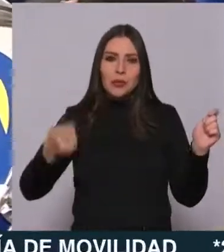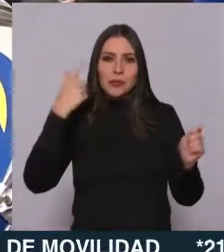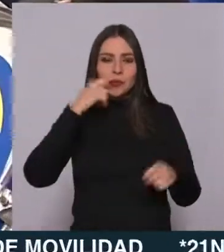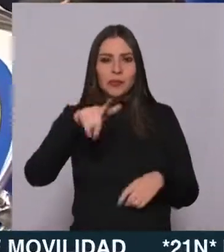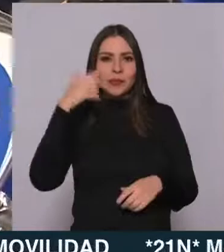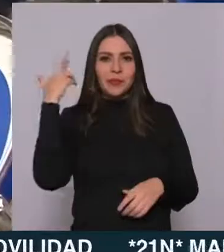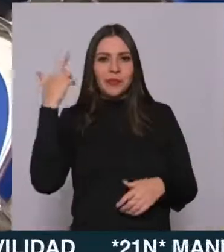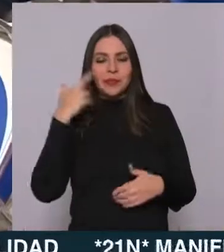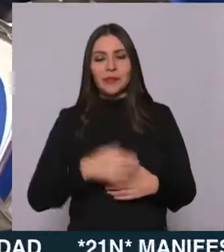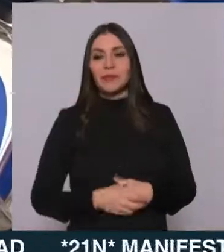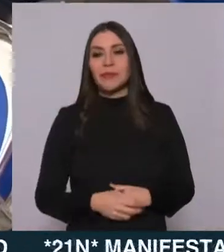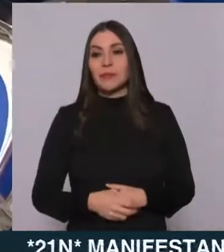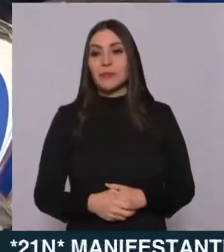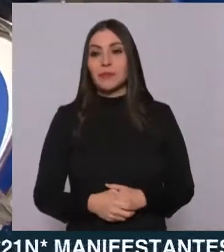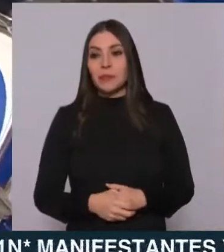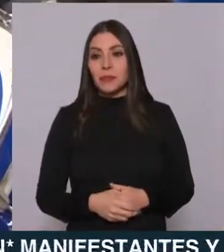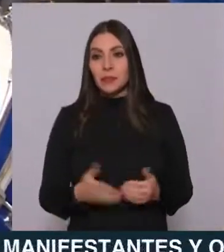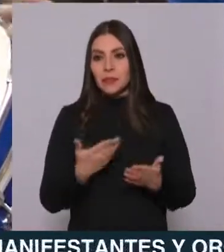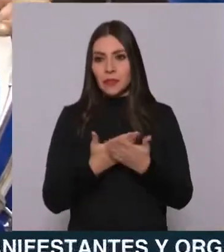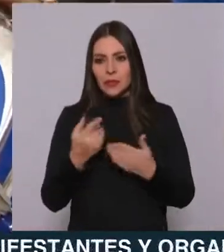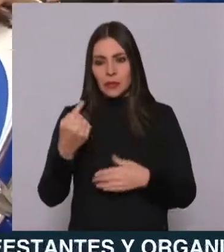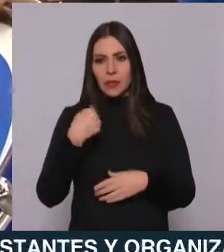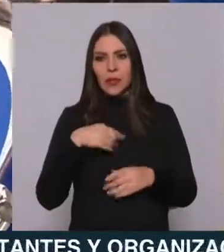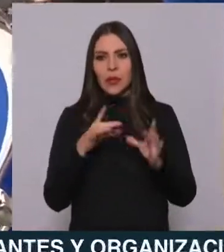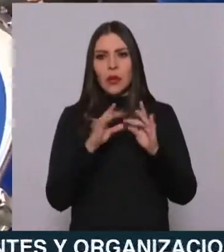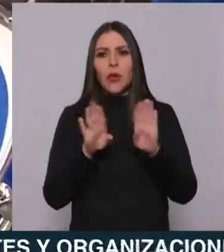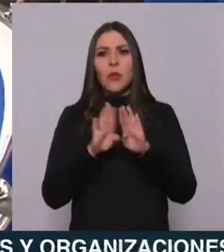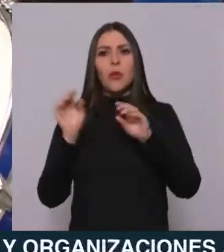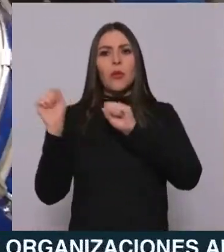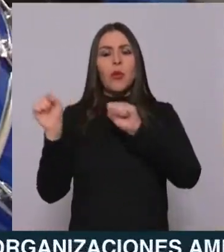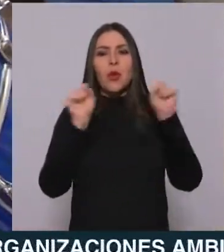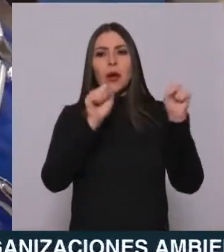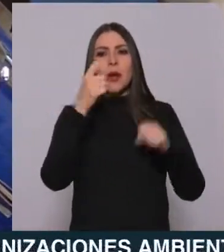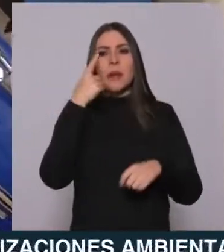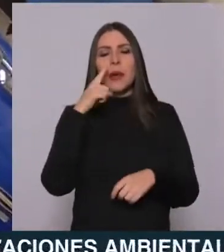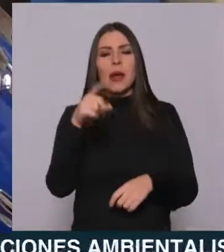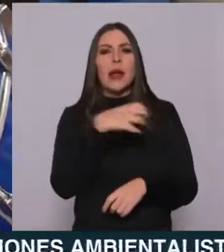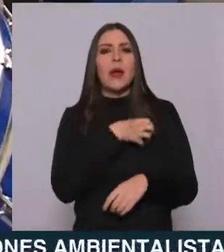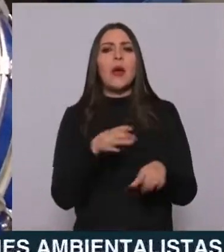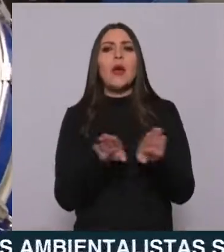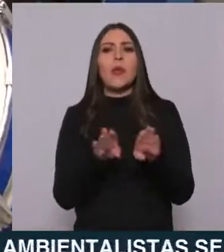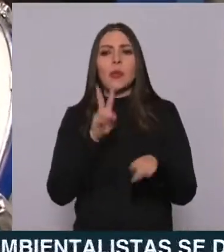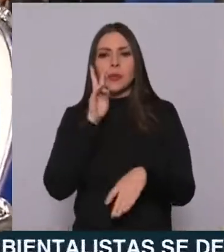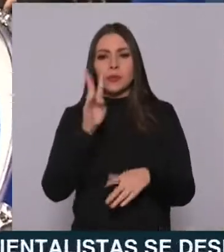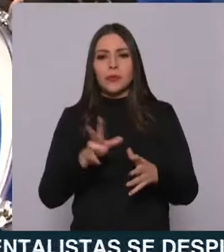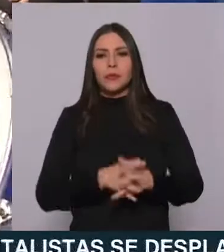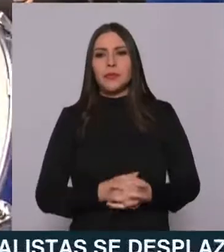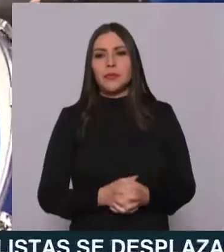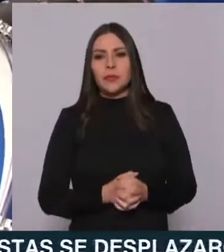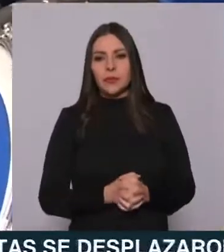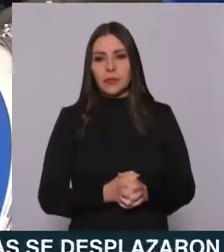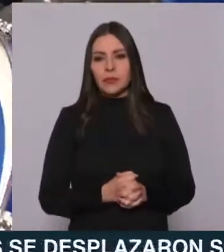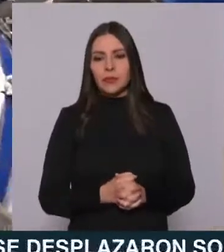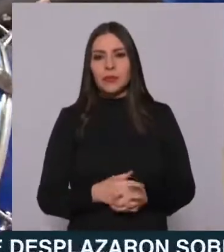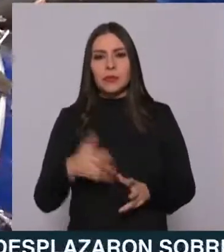último, regálanos una porra de los Capitanes, ¿cómo sería? Pues